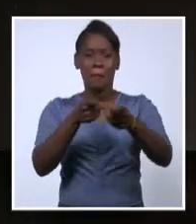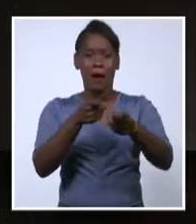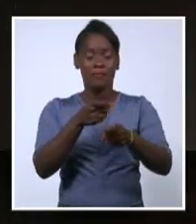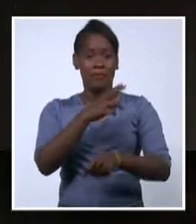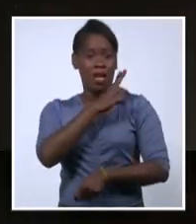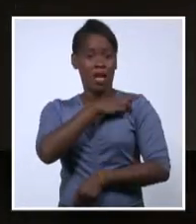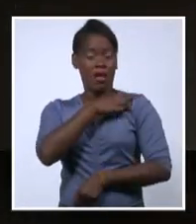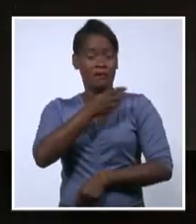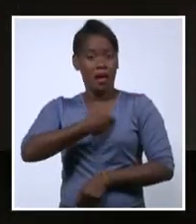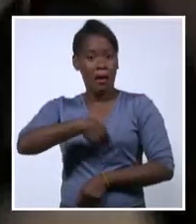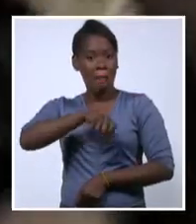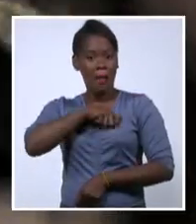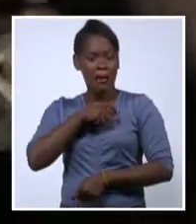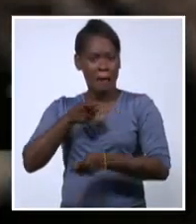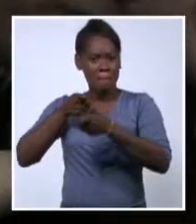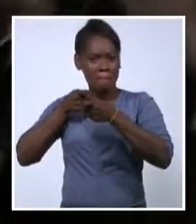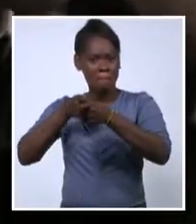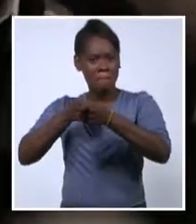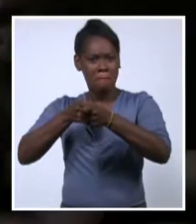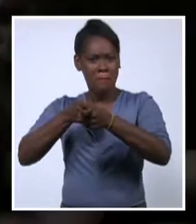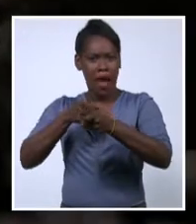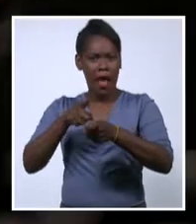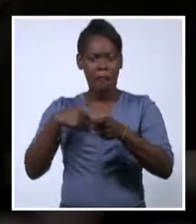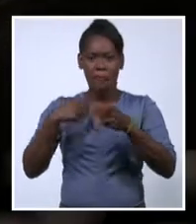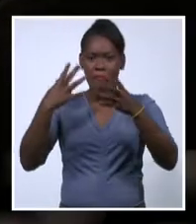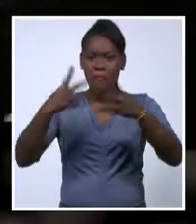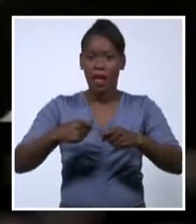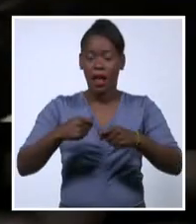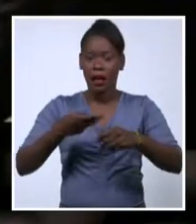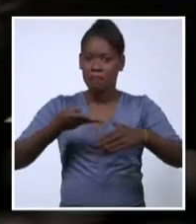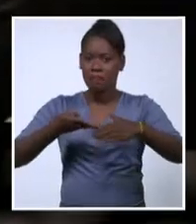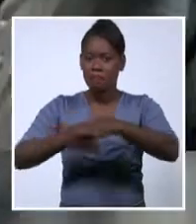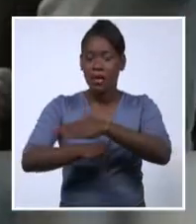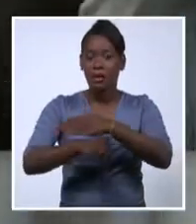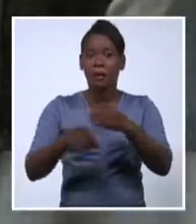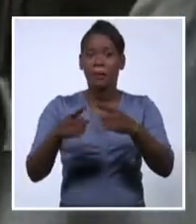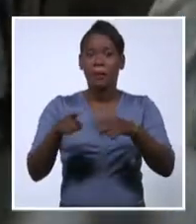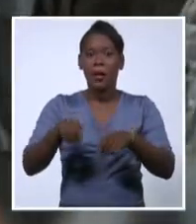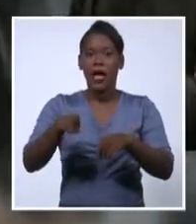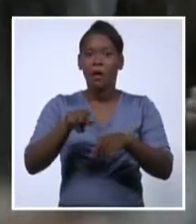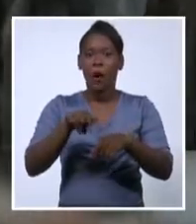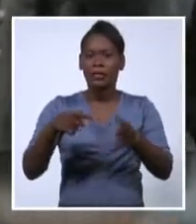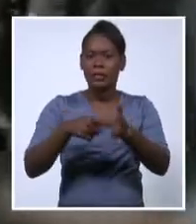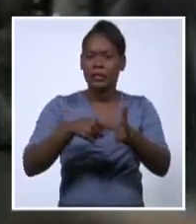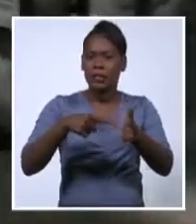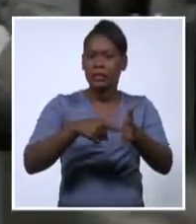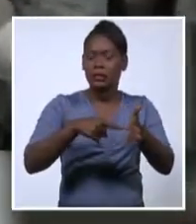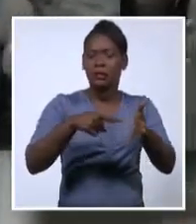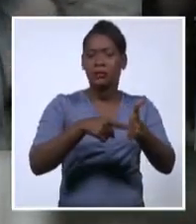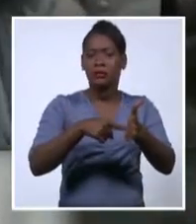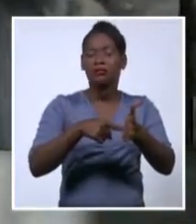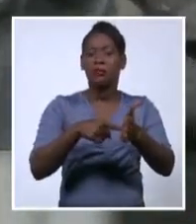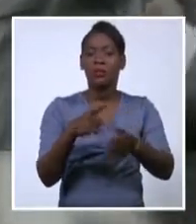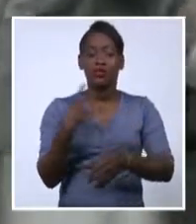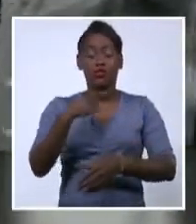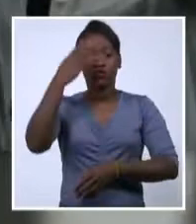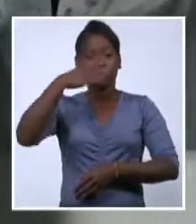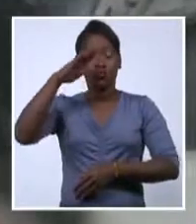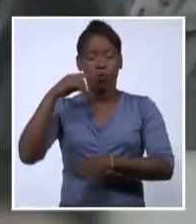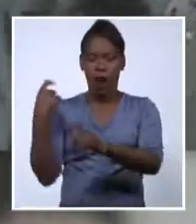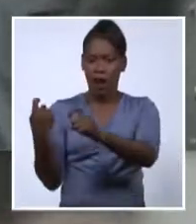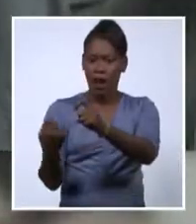le avise a mi madre que hoy llego tarde. La justicia imposible porque los voluntarios piden sangre. Sangre, repiten, y es la de Cuba la que piden porque